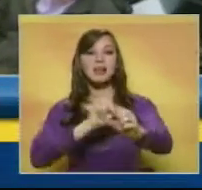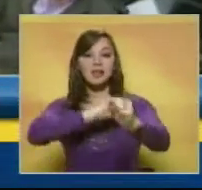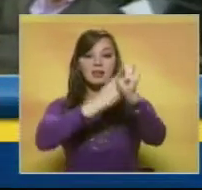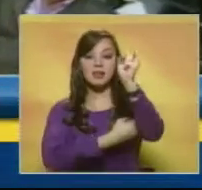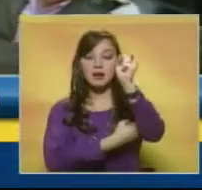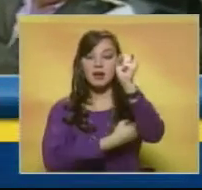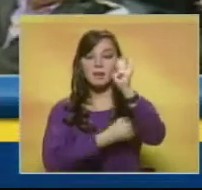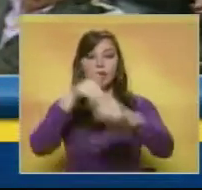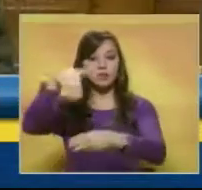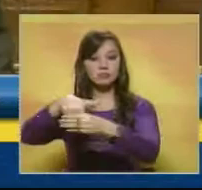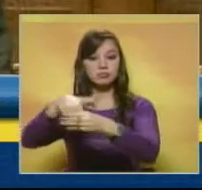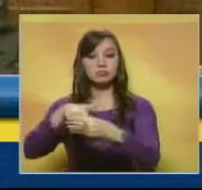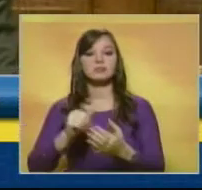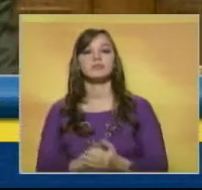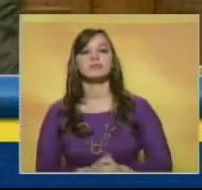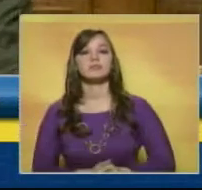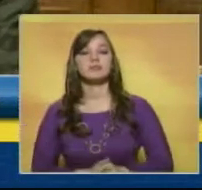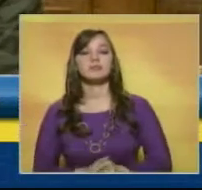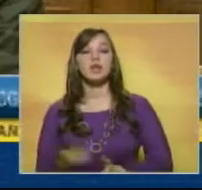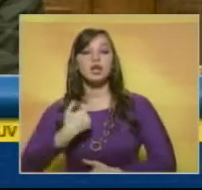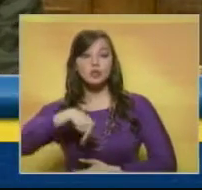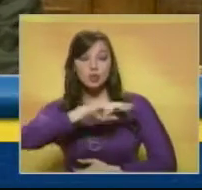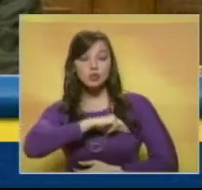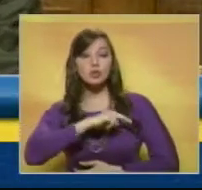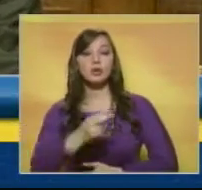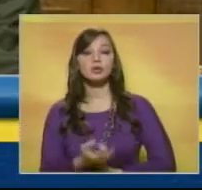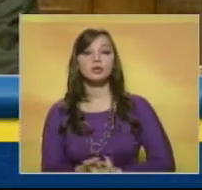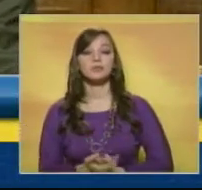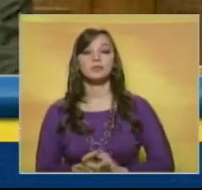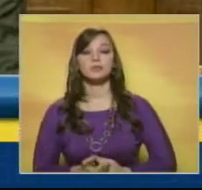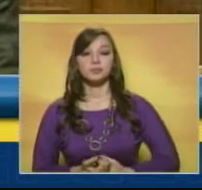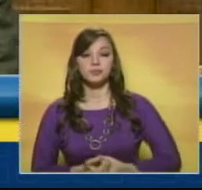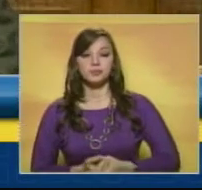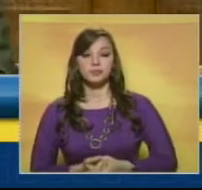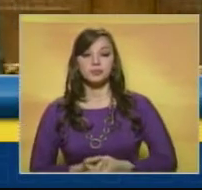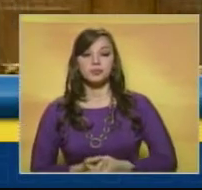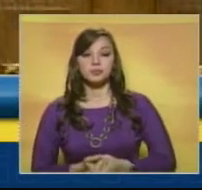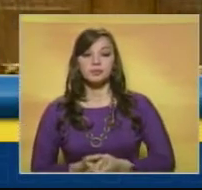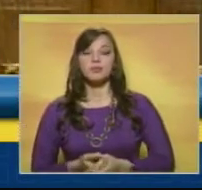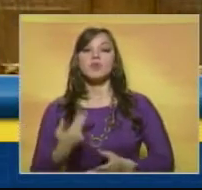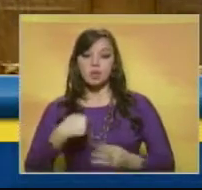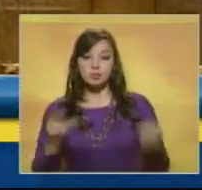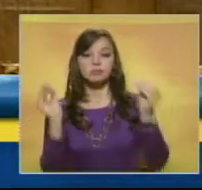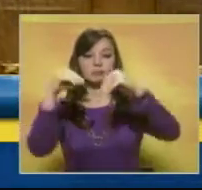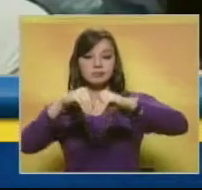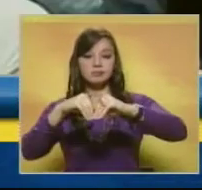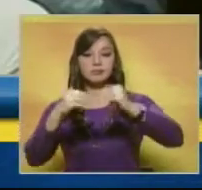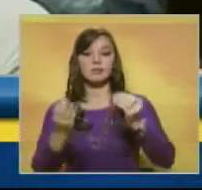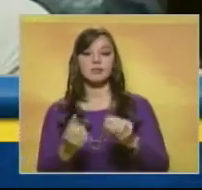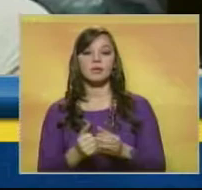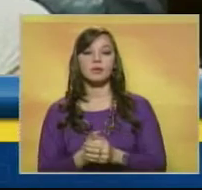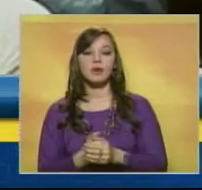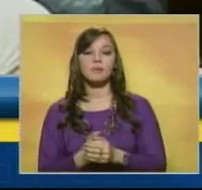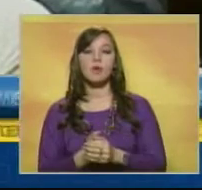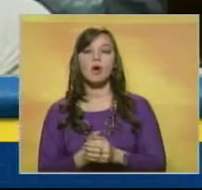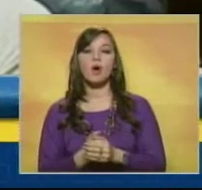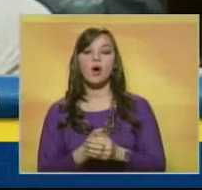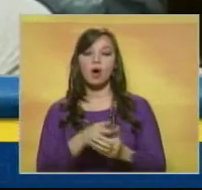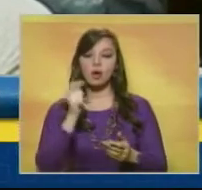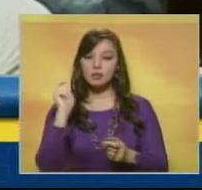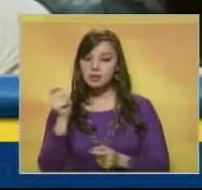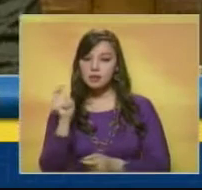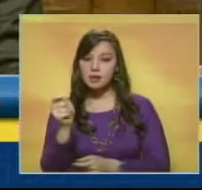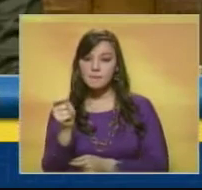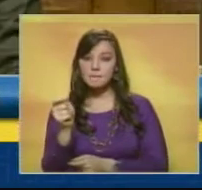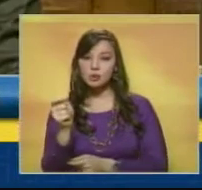Ahora, ante una amenaza de ese tipo, que hemos llegado a una posición consensuada entre los